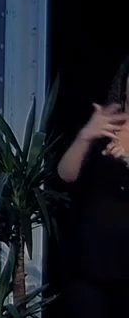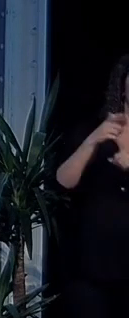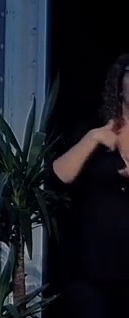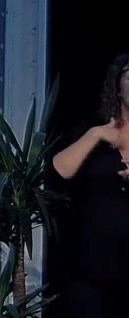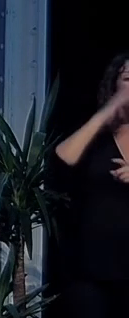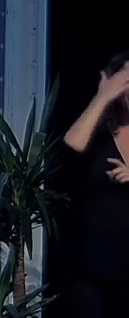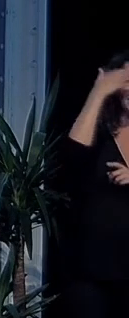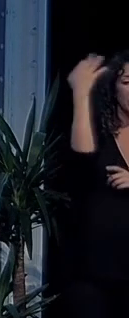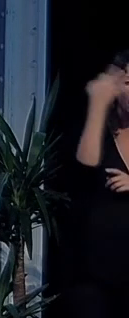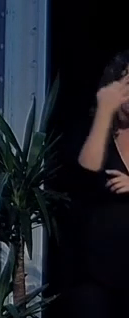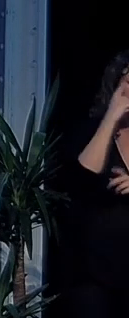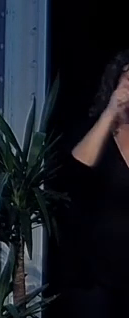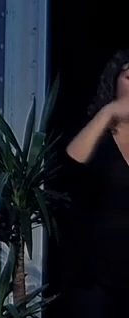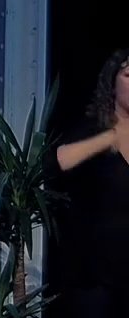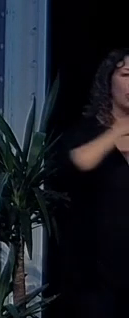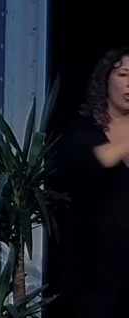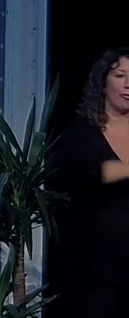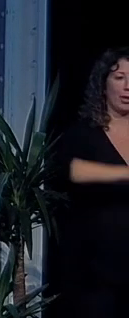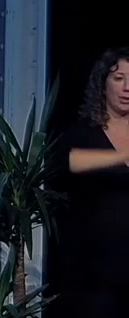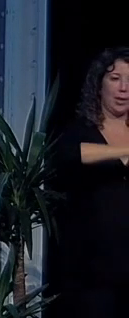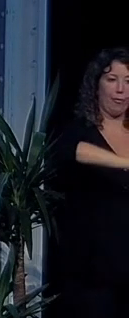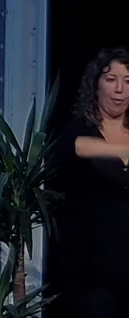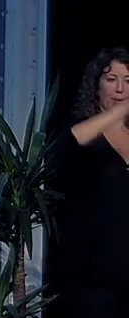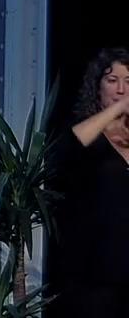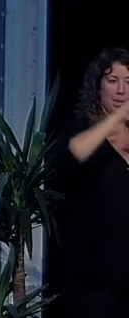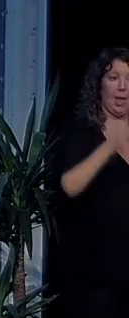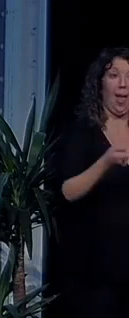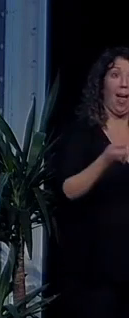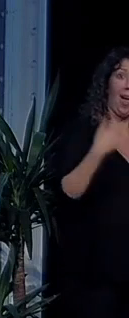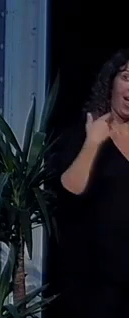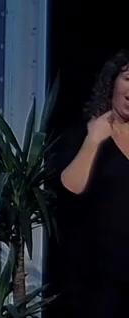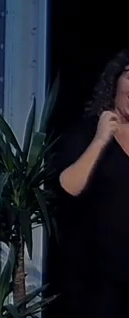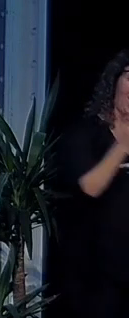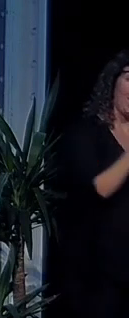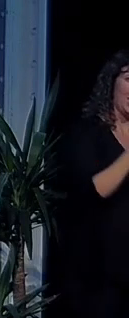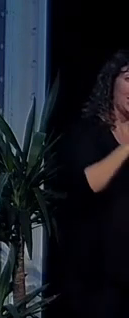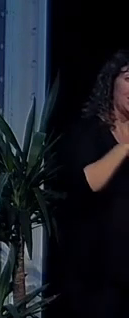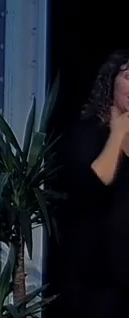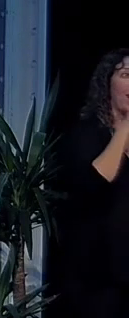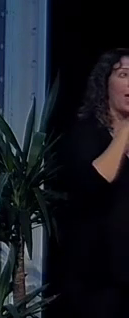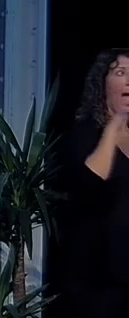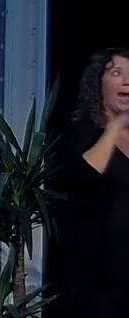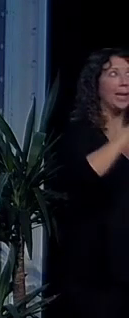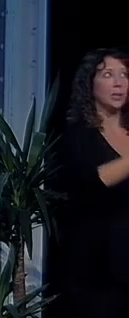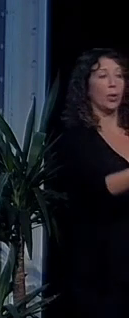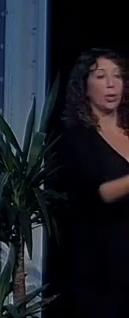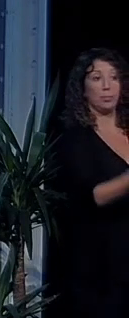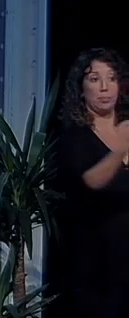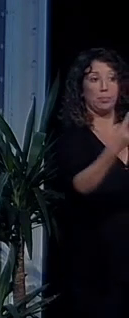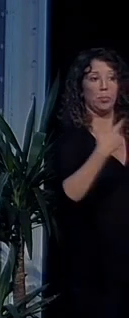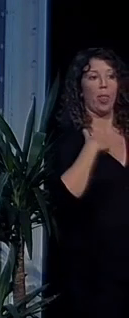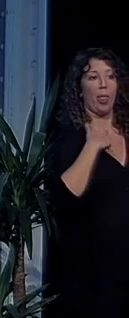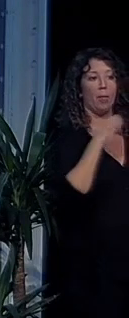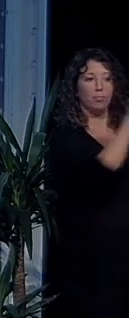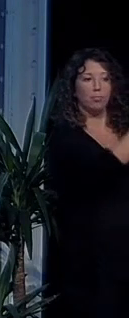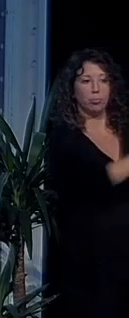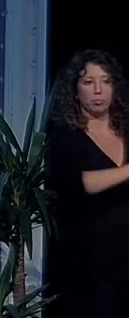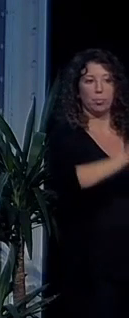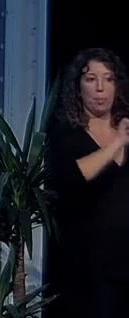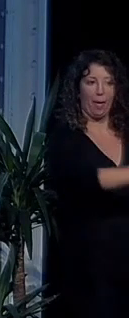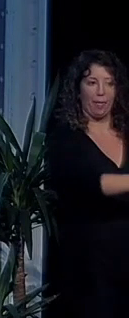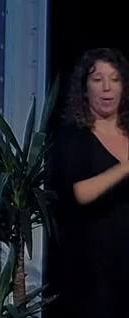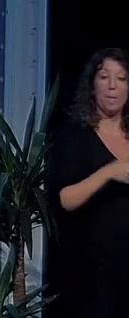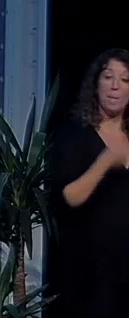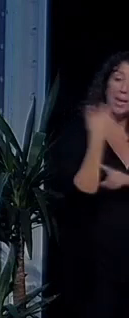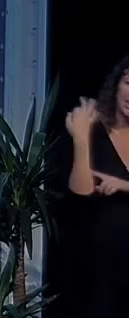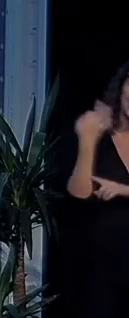feminista, ¿no? Que es la que te proporciona las herramientas adecuadas para hacer frente a las agresiones constantes. Entonces, más que una historia de decir no vuelvas